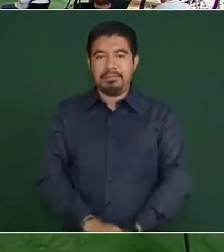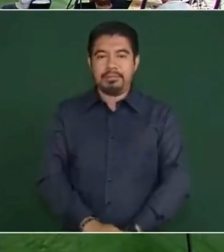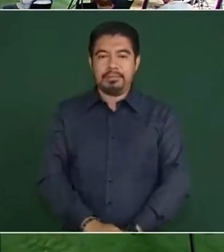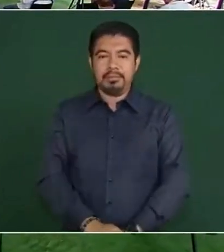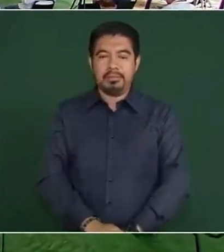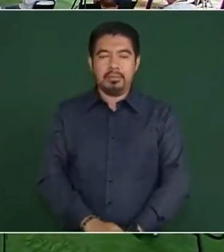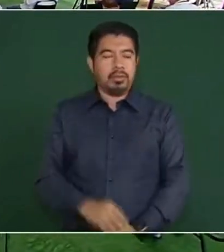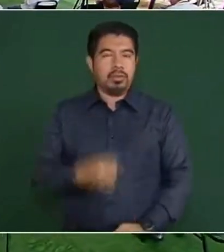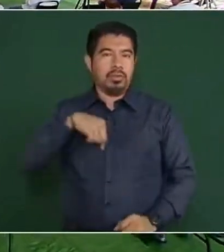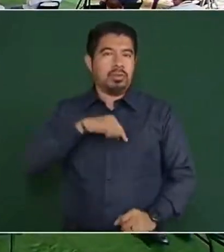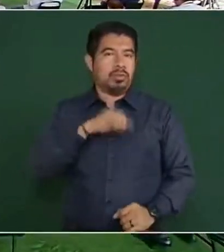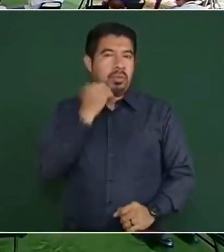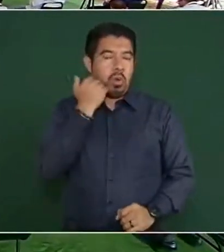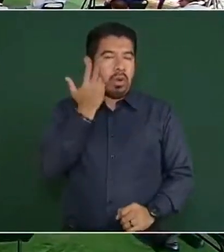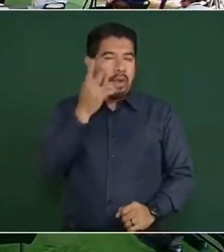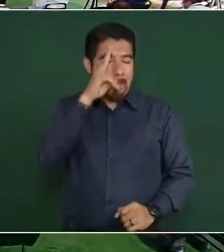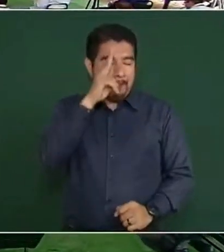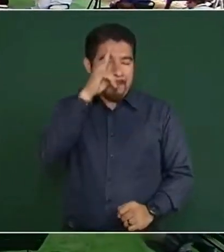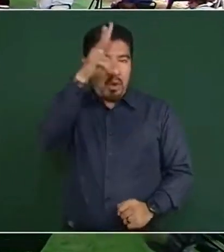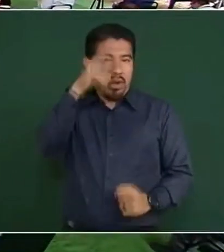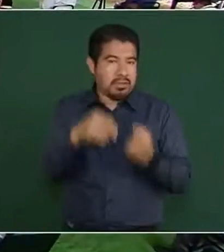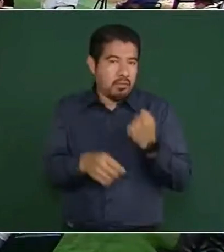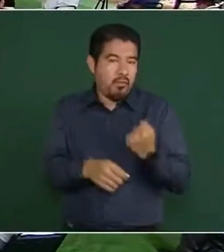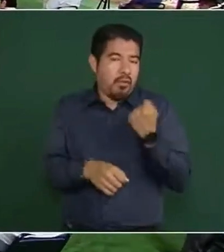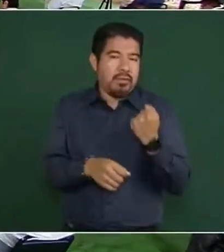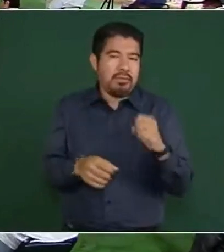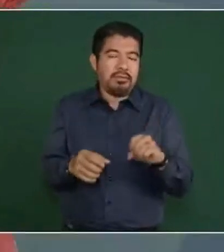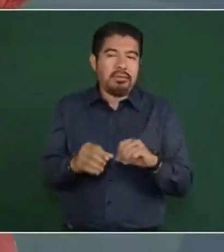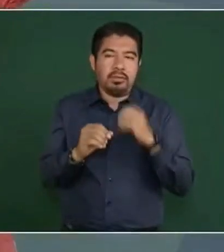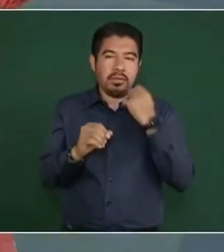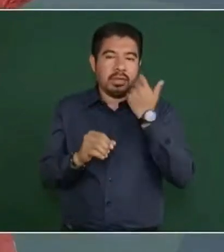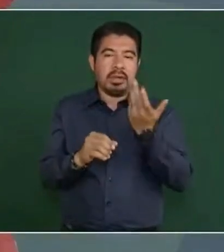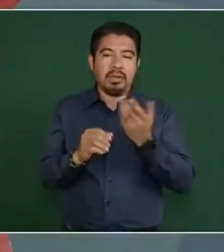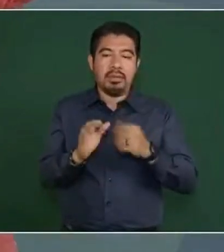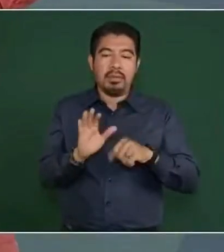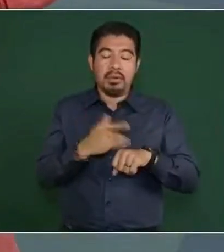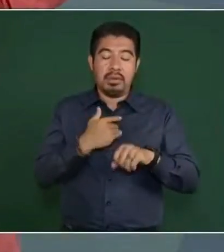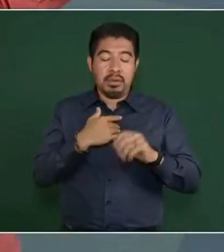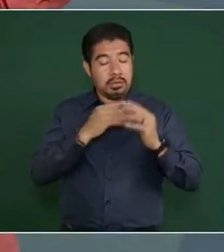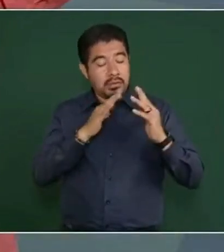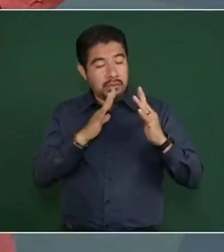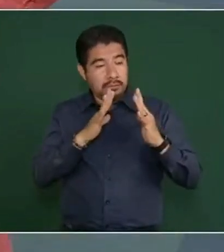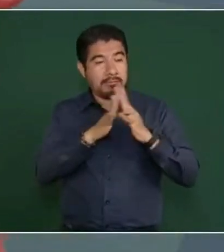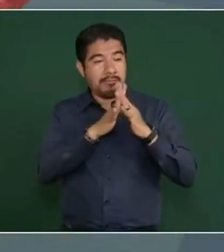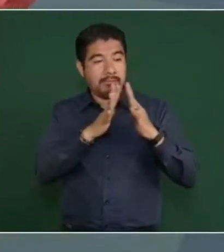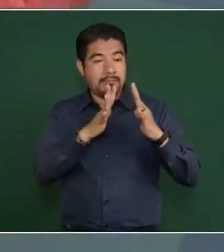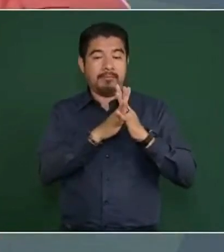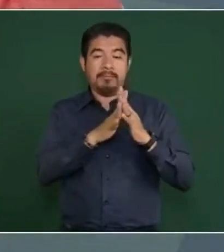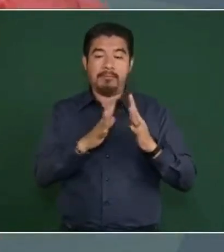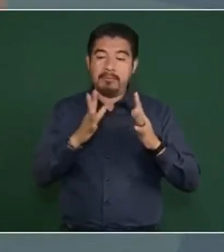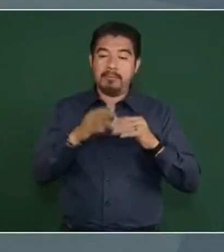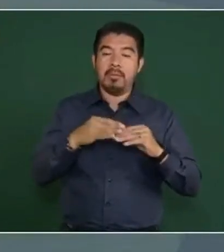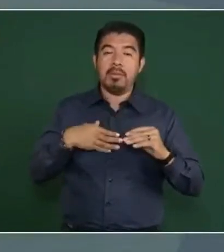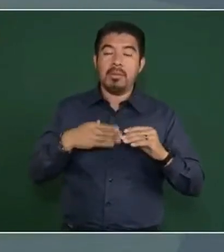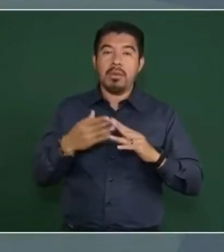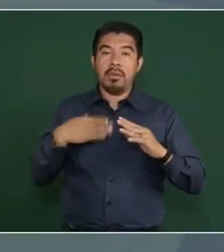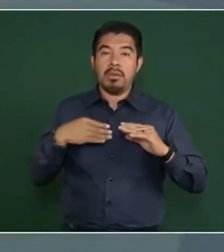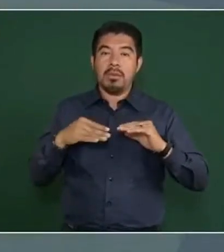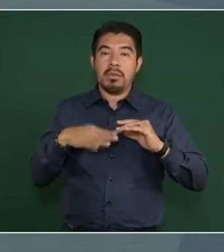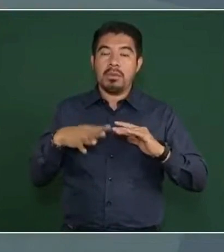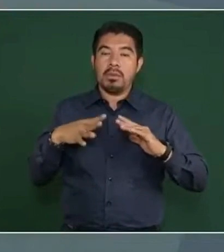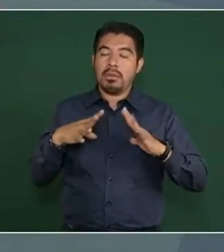y nosotros no queremos eso, porque eso es guerra, es inestabilidad